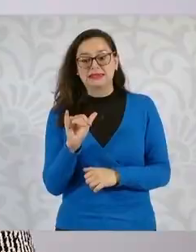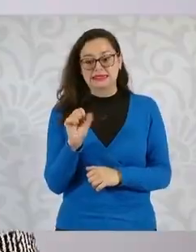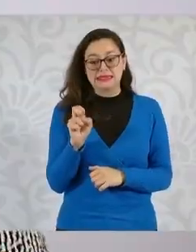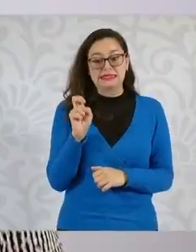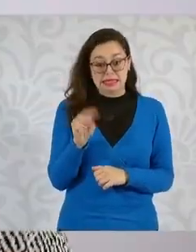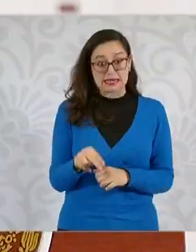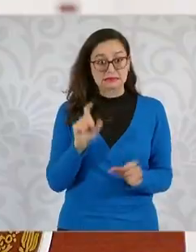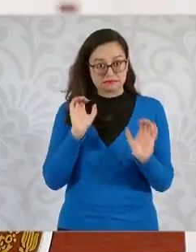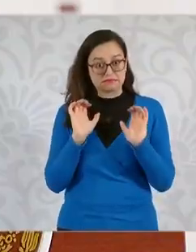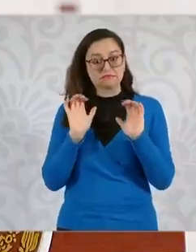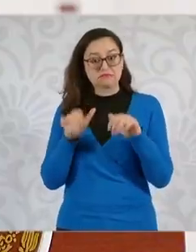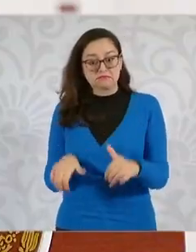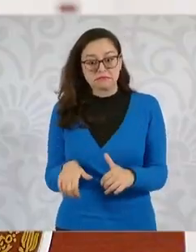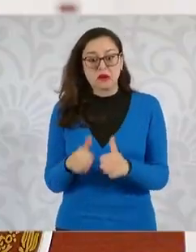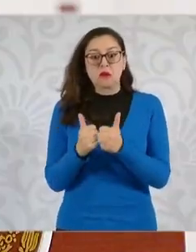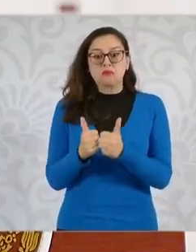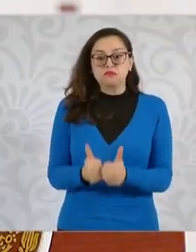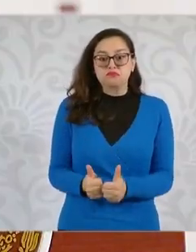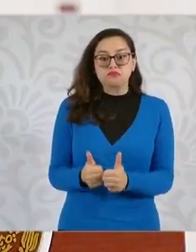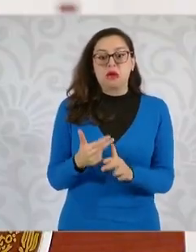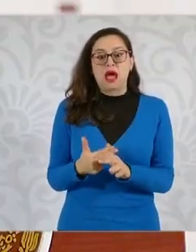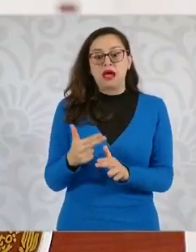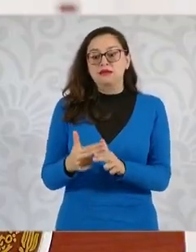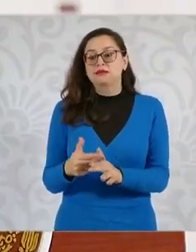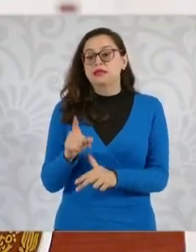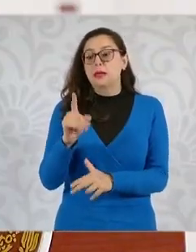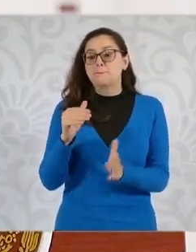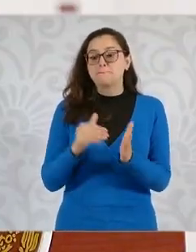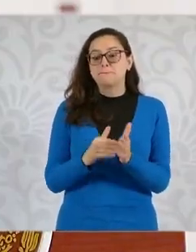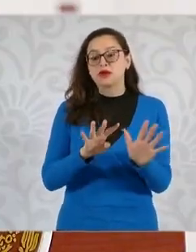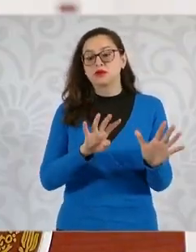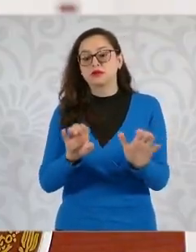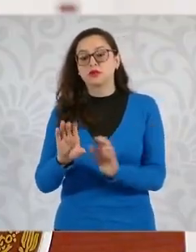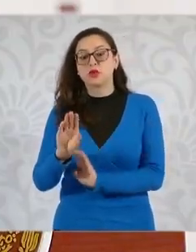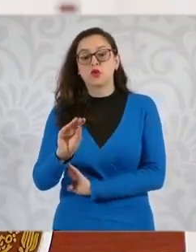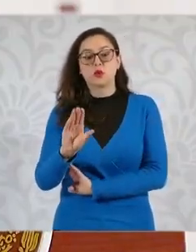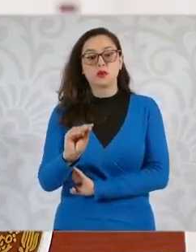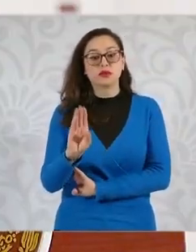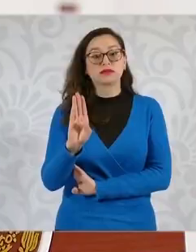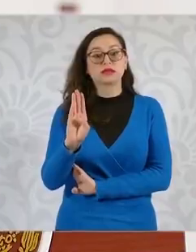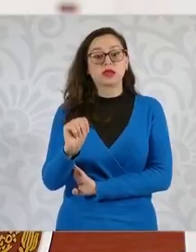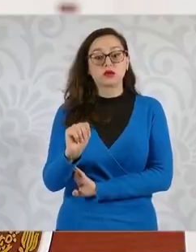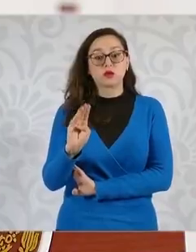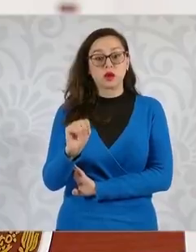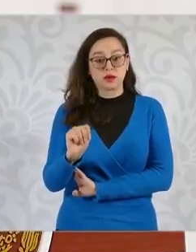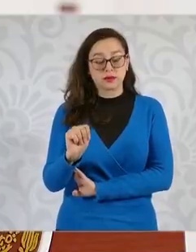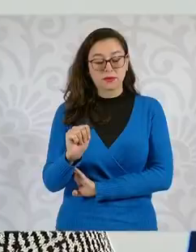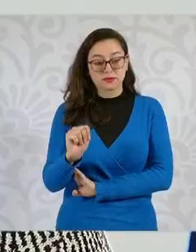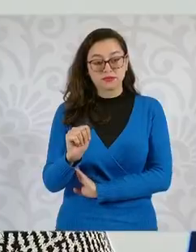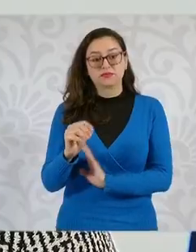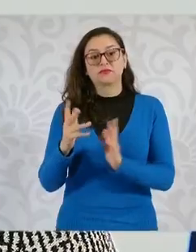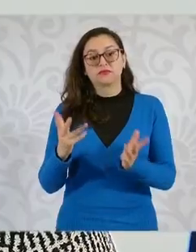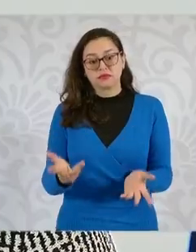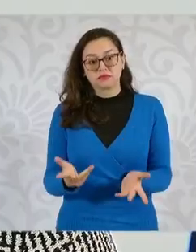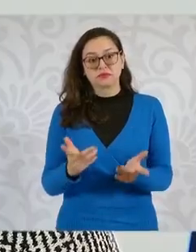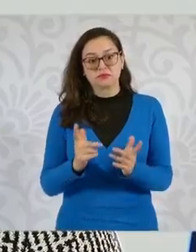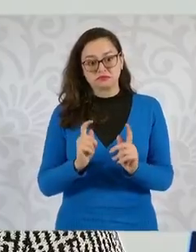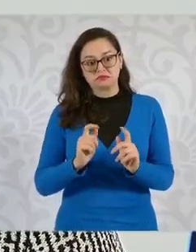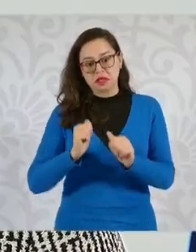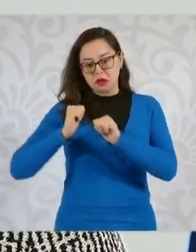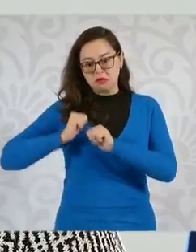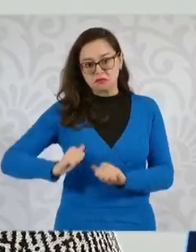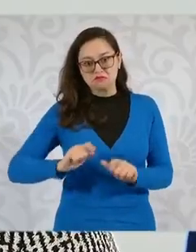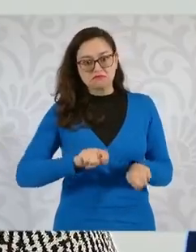donde permaneció hasta 1999 y ejerció varios cargos,